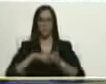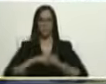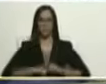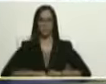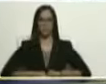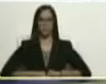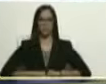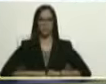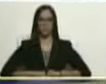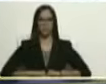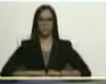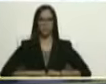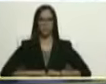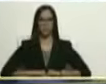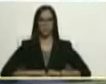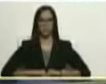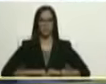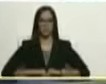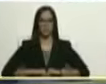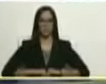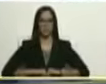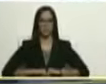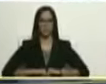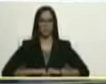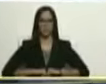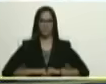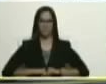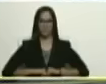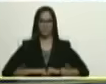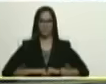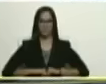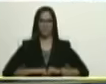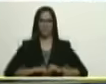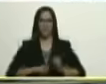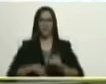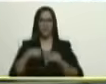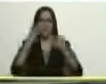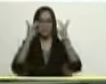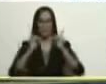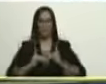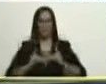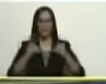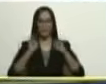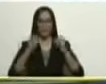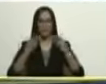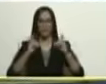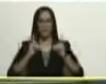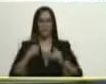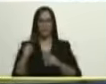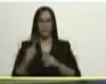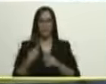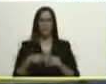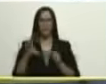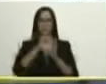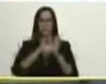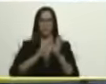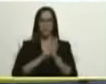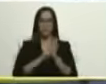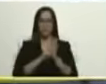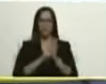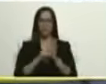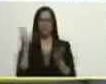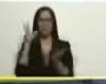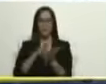2011, con motivo del bicentenario de la Declaratoria de la Independencia y de la primera constitución que se aprobó en